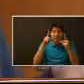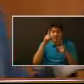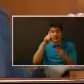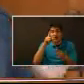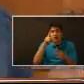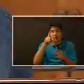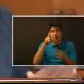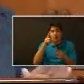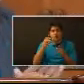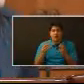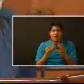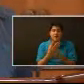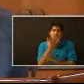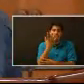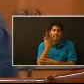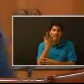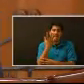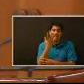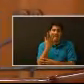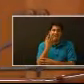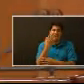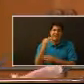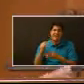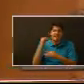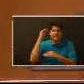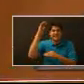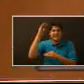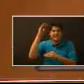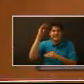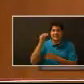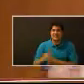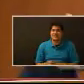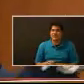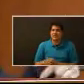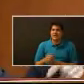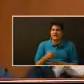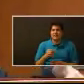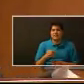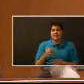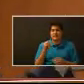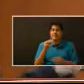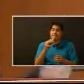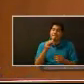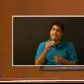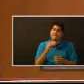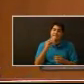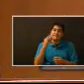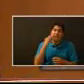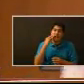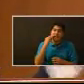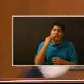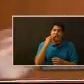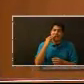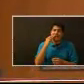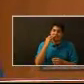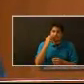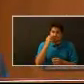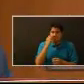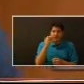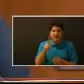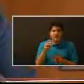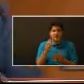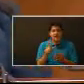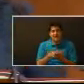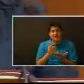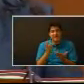despertó a la dimensión de madre. ¿Sí? Ahí en Jueces habla y dice, los